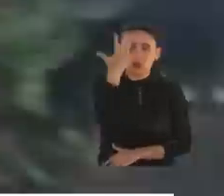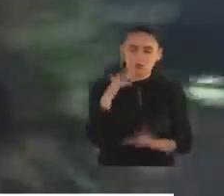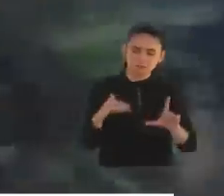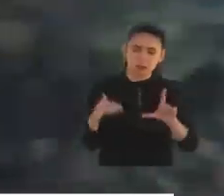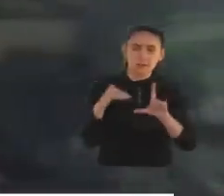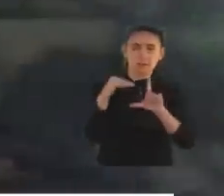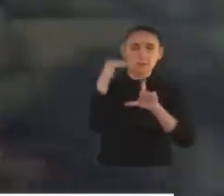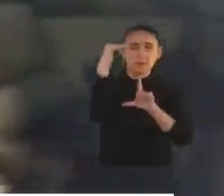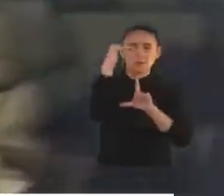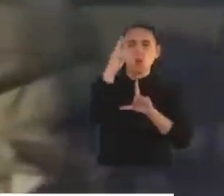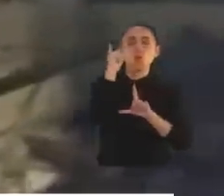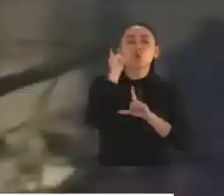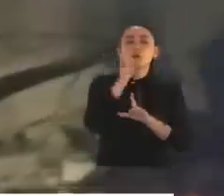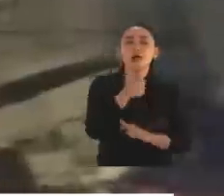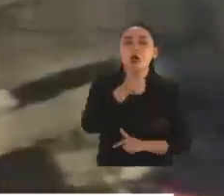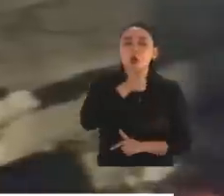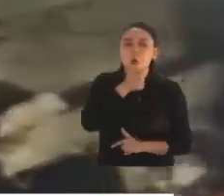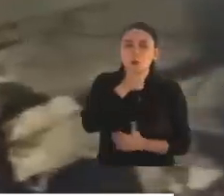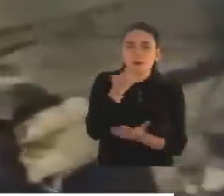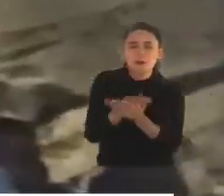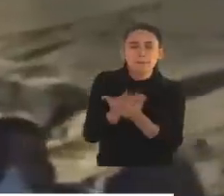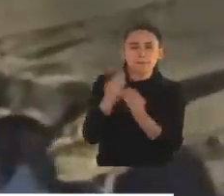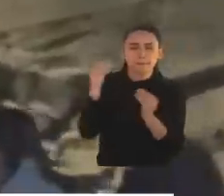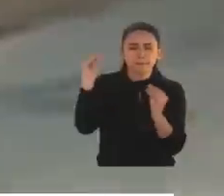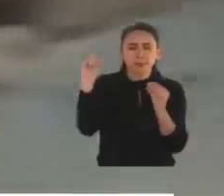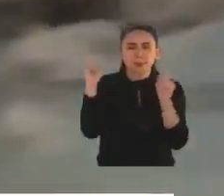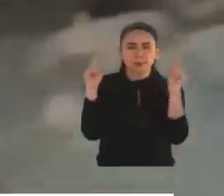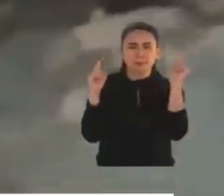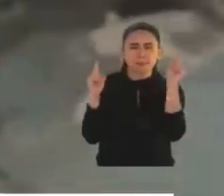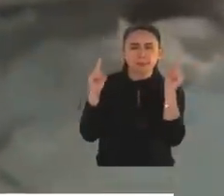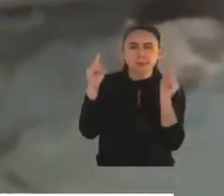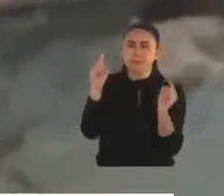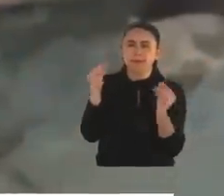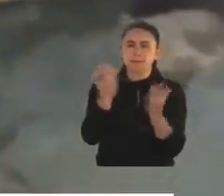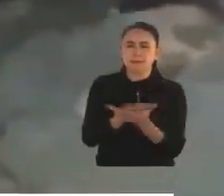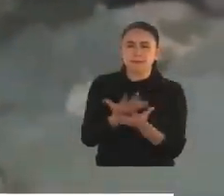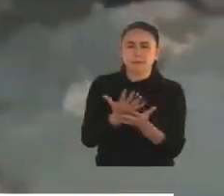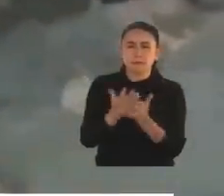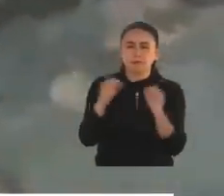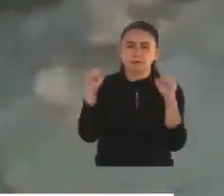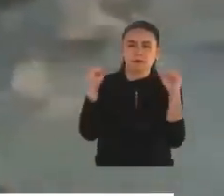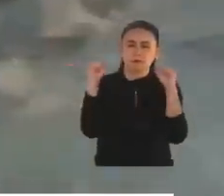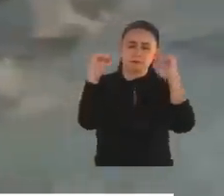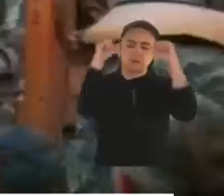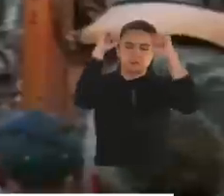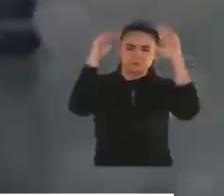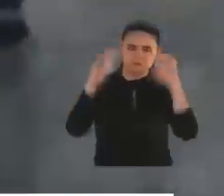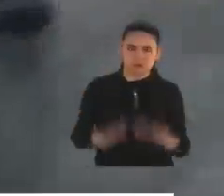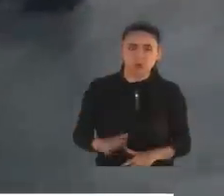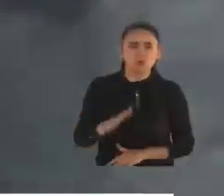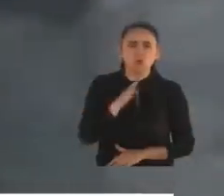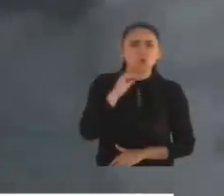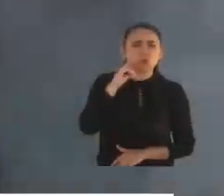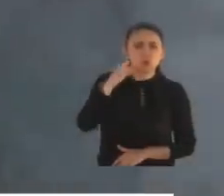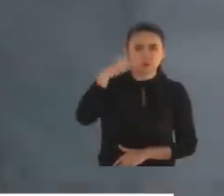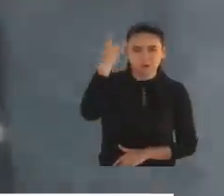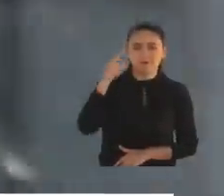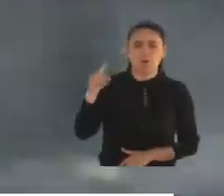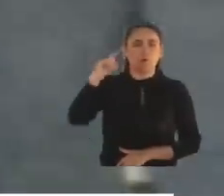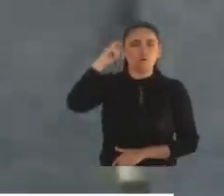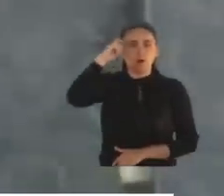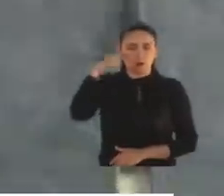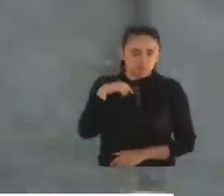habría presentado por filtraciones de agua que debilitaron sus cimientos. Esto, según informaron funcionarios del gobierno